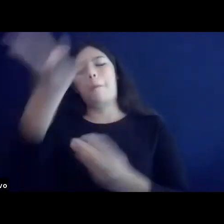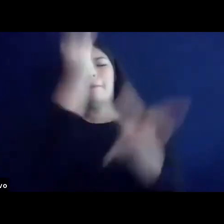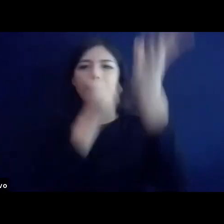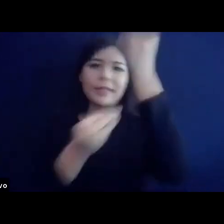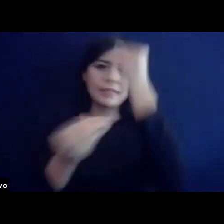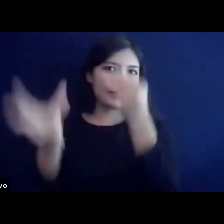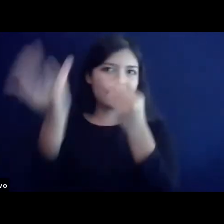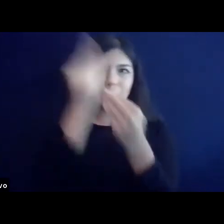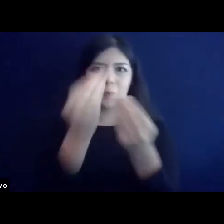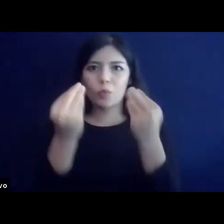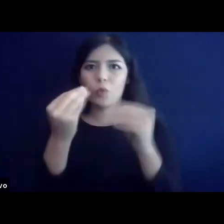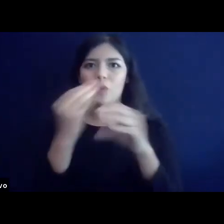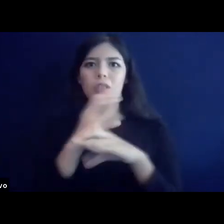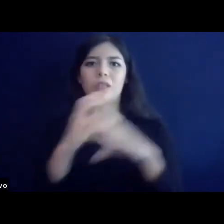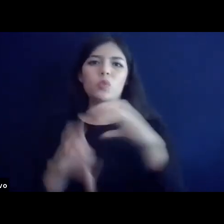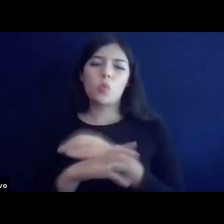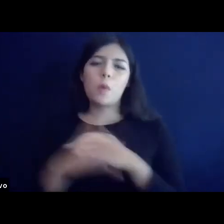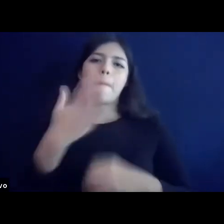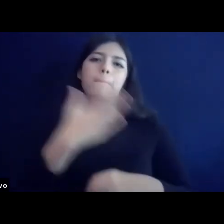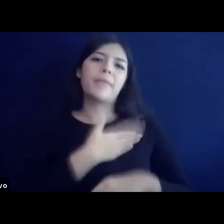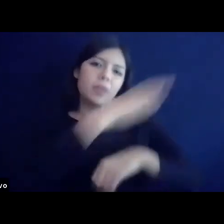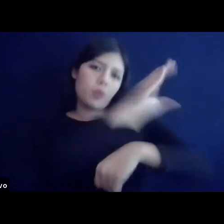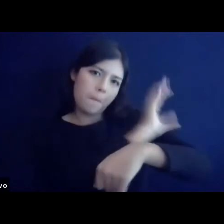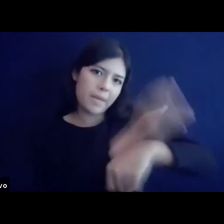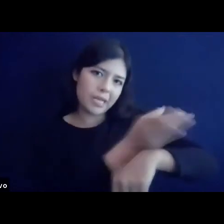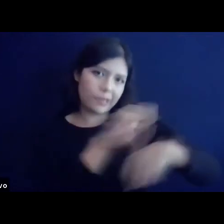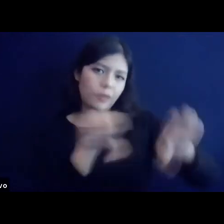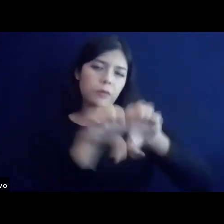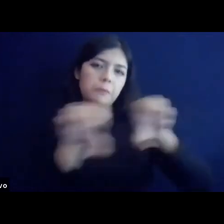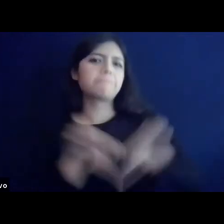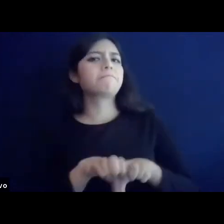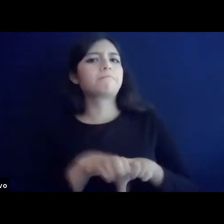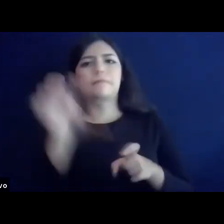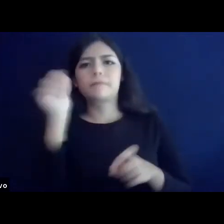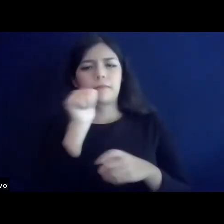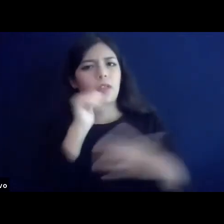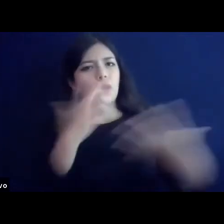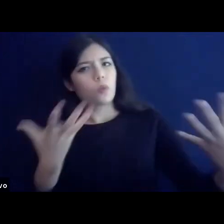podido entenderme con mi equipo me ha hecho parte,